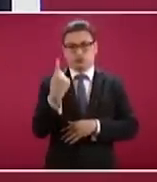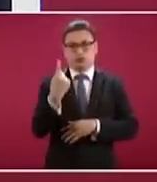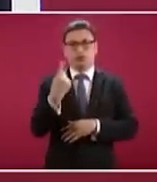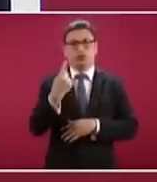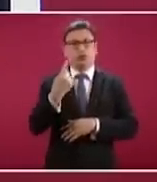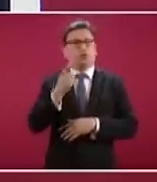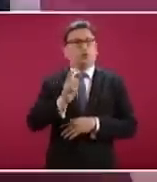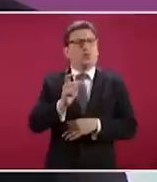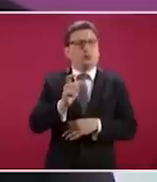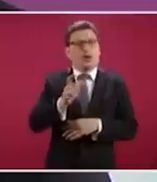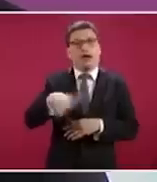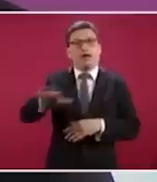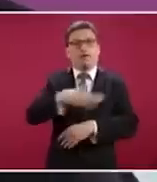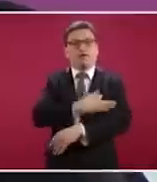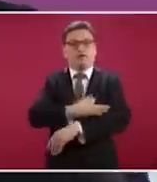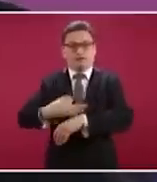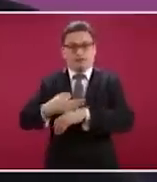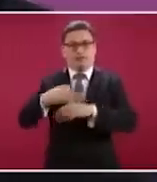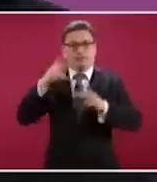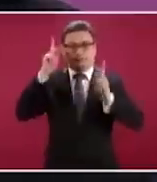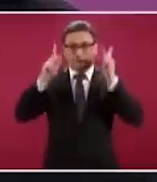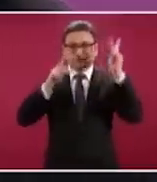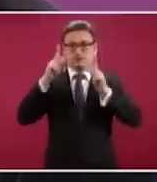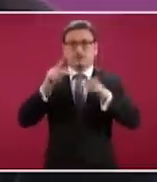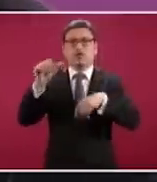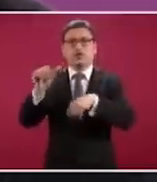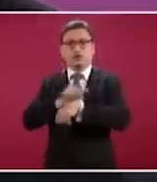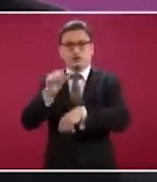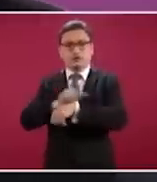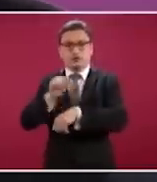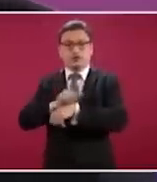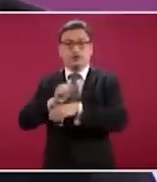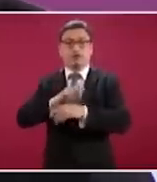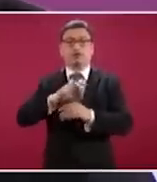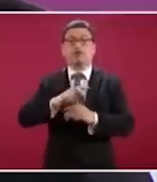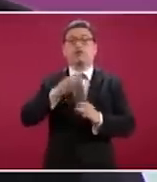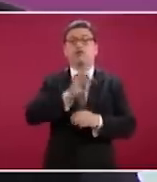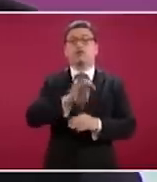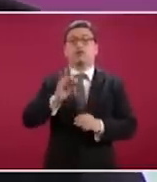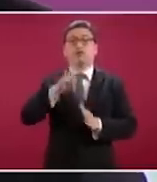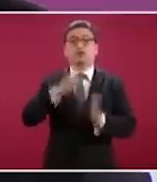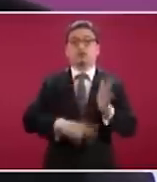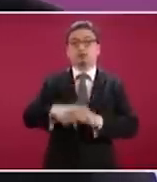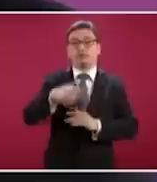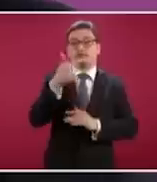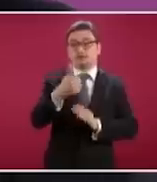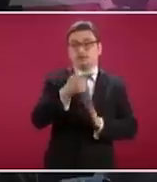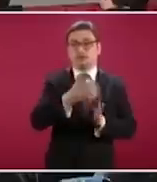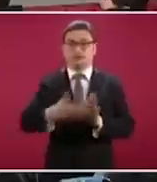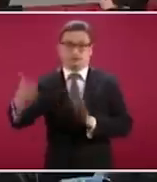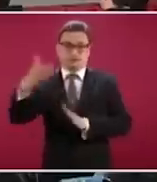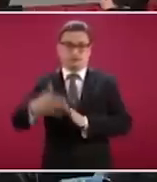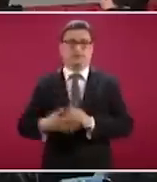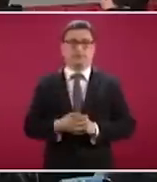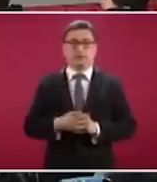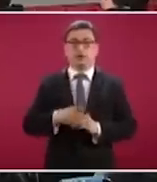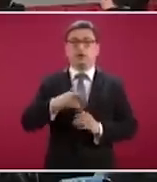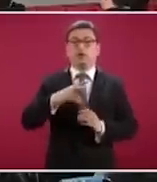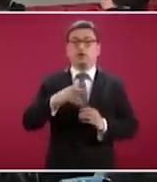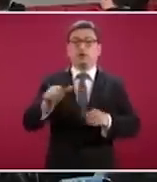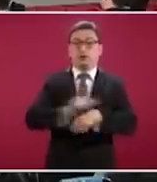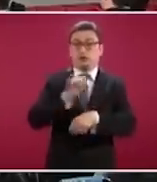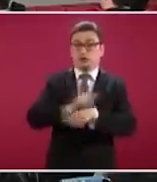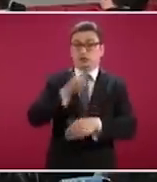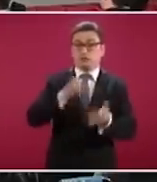cuando las familias visiten y tengan autos posteriores al 2007. Vehículos 2001 a